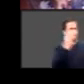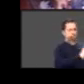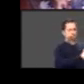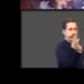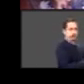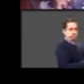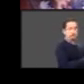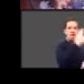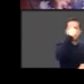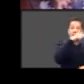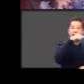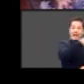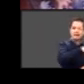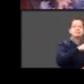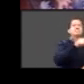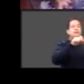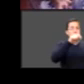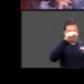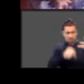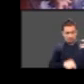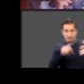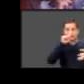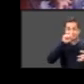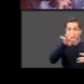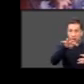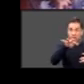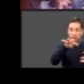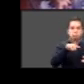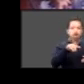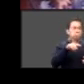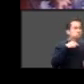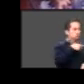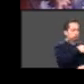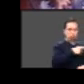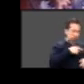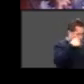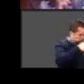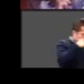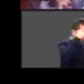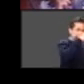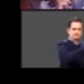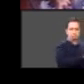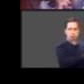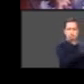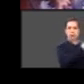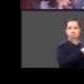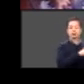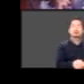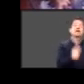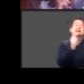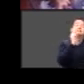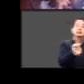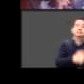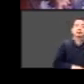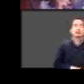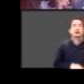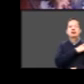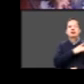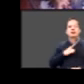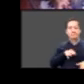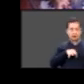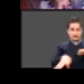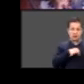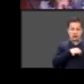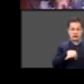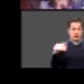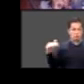atenciones de la ruta significa entonces que se tiene que hacer un trabajo diferenciado en función de los